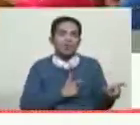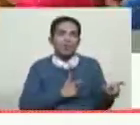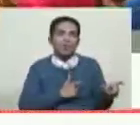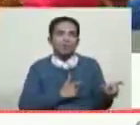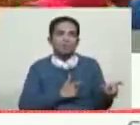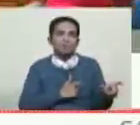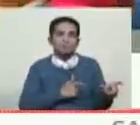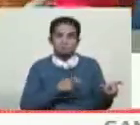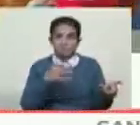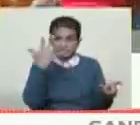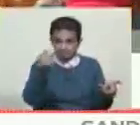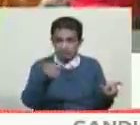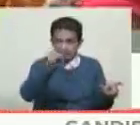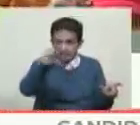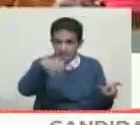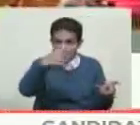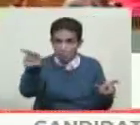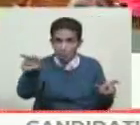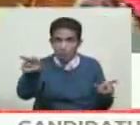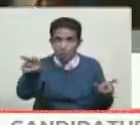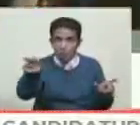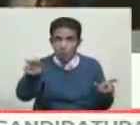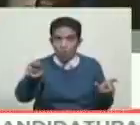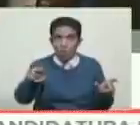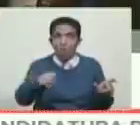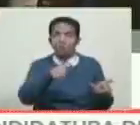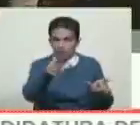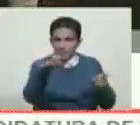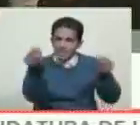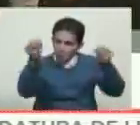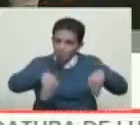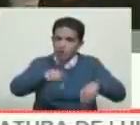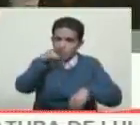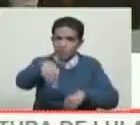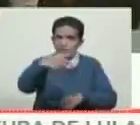¿Me explico con eso? ¿Ustedes están de acuerdo con eso?